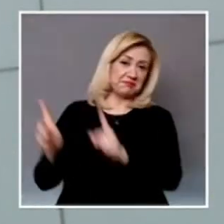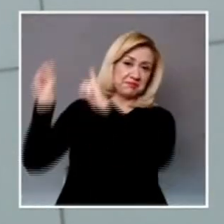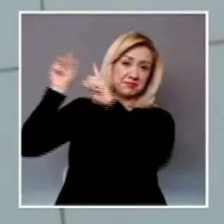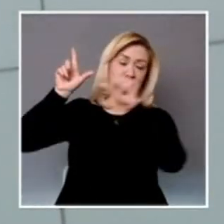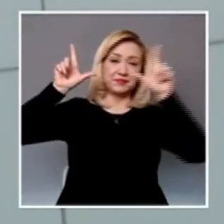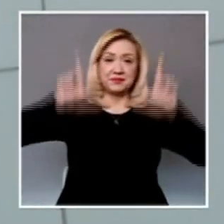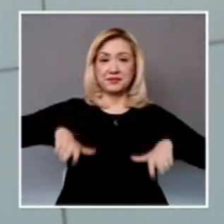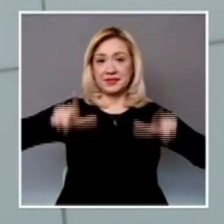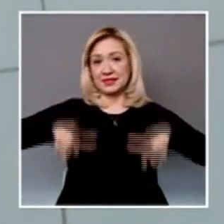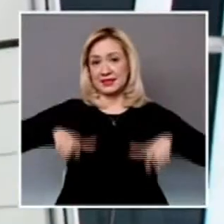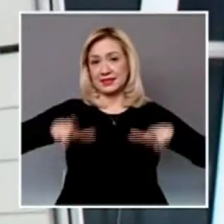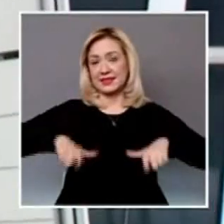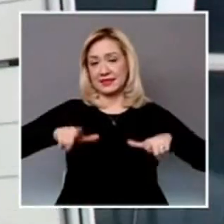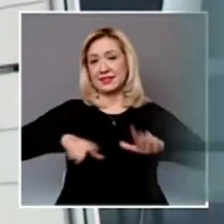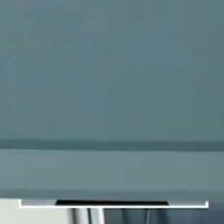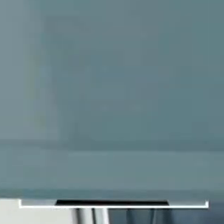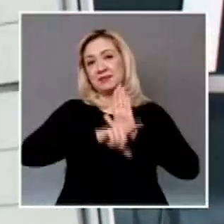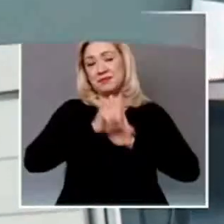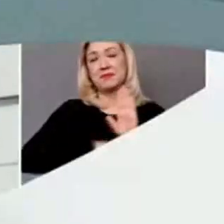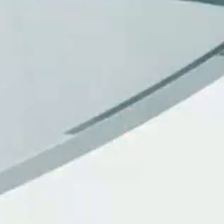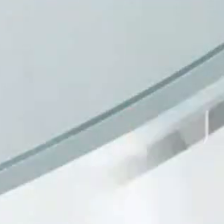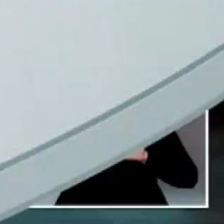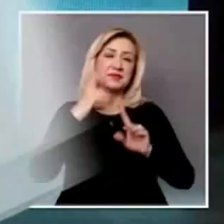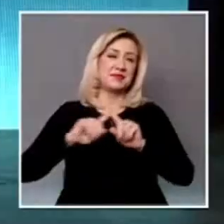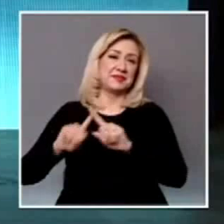redes sociales.